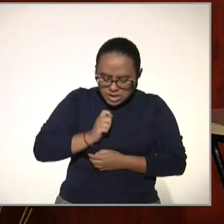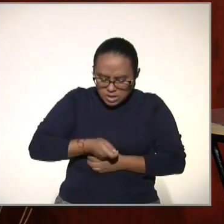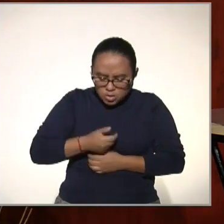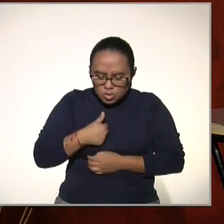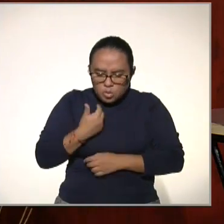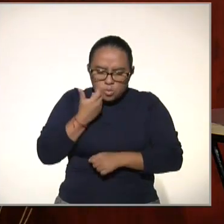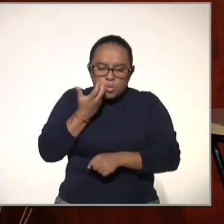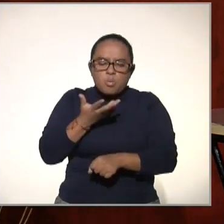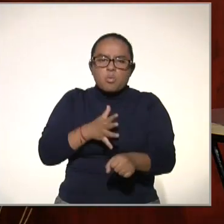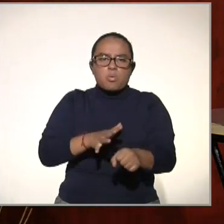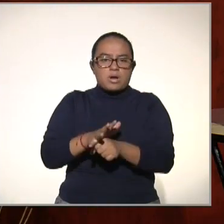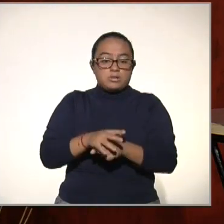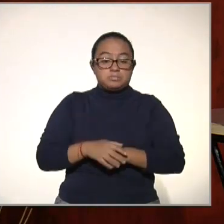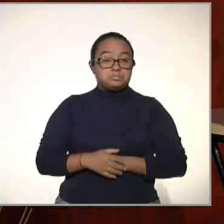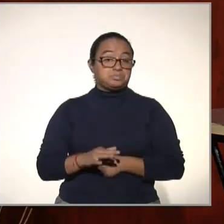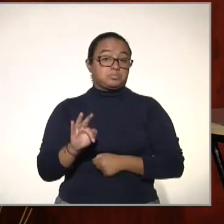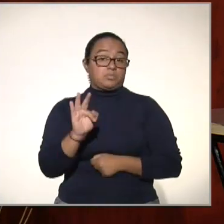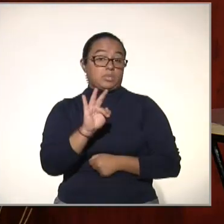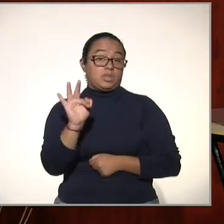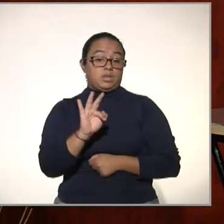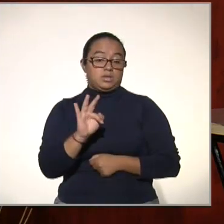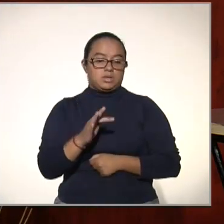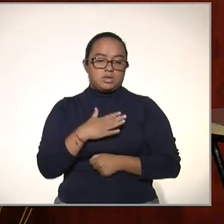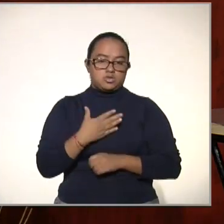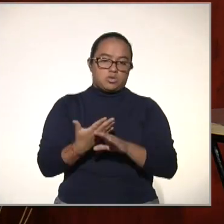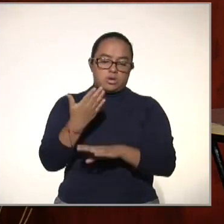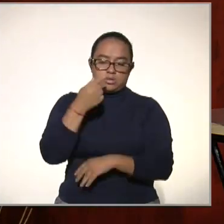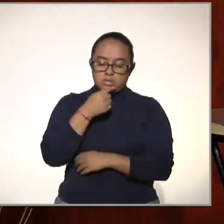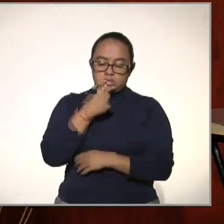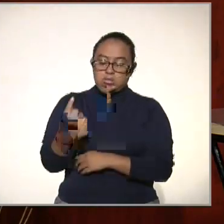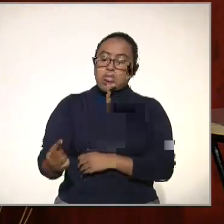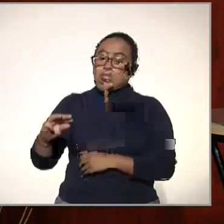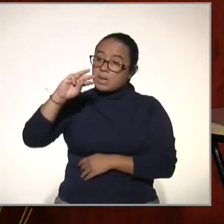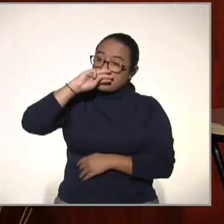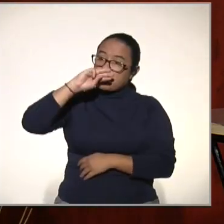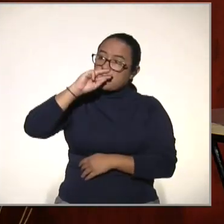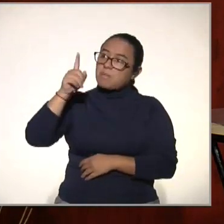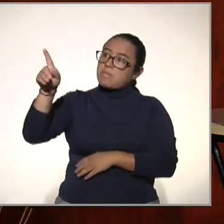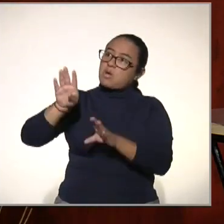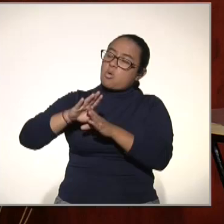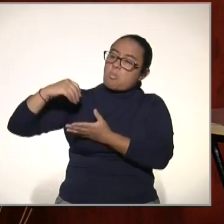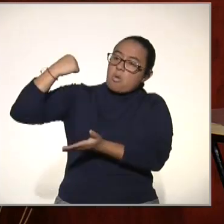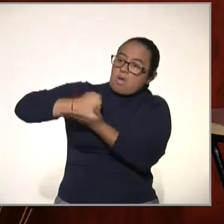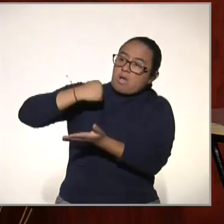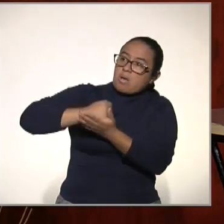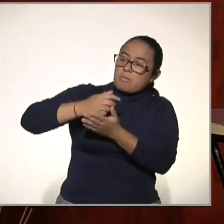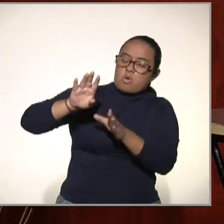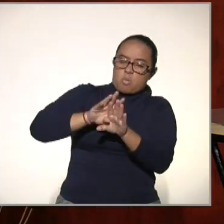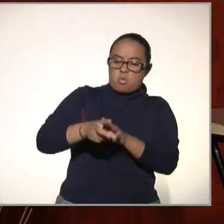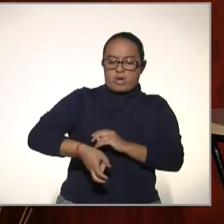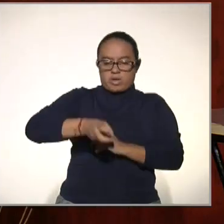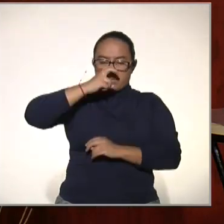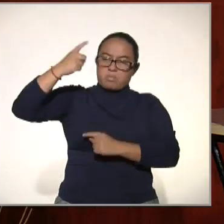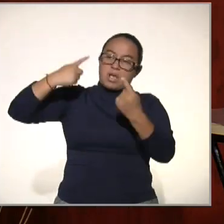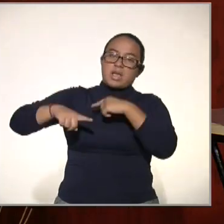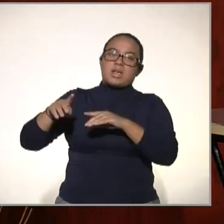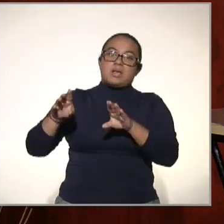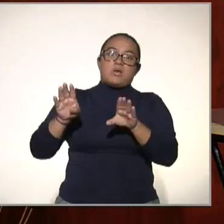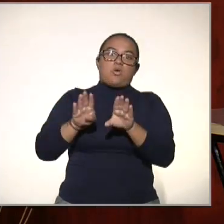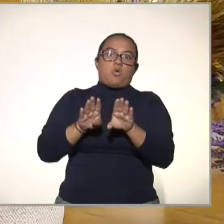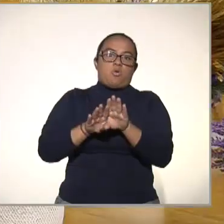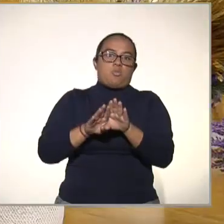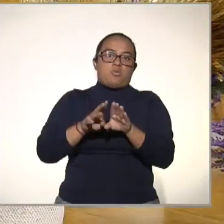¿no? Entonces, si a lo mejor yo viví una infancia donde un poquito más autoritaria de lo normal, la chancla y todo este